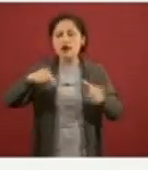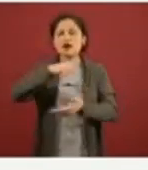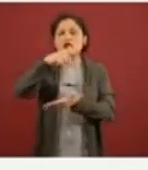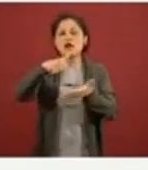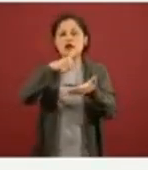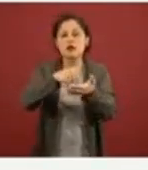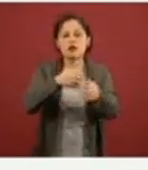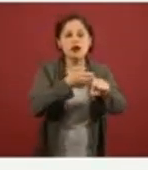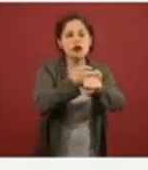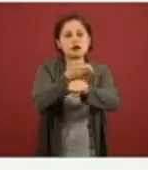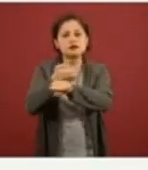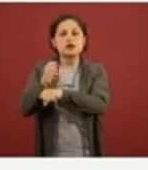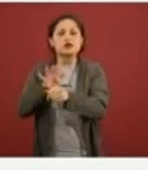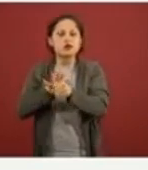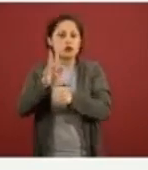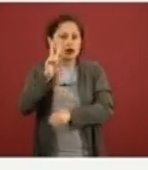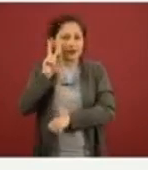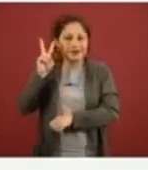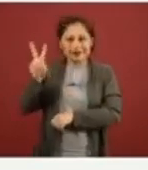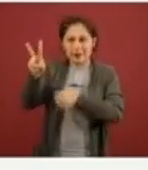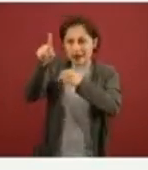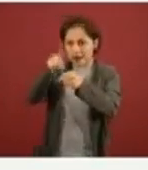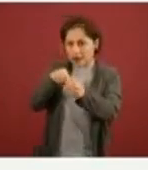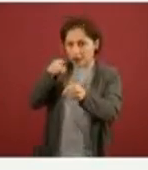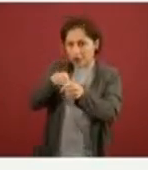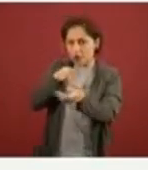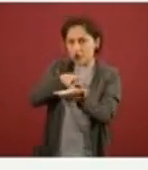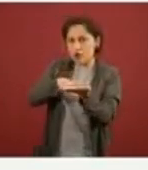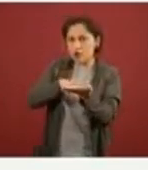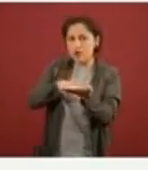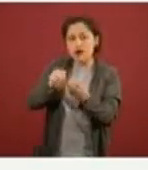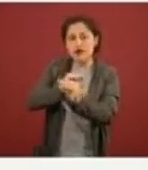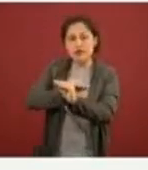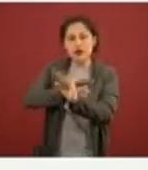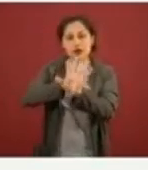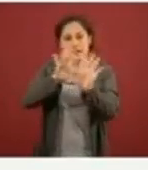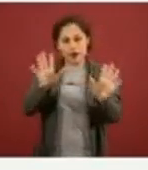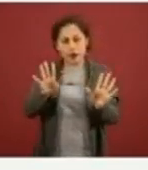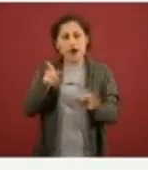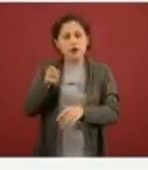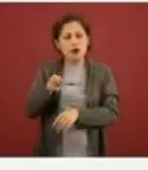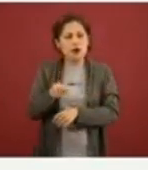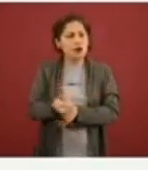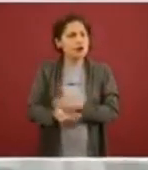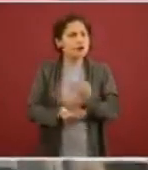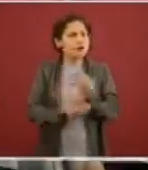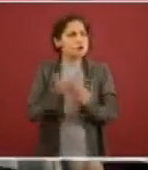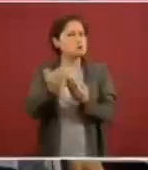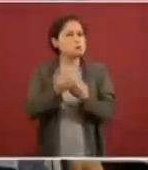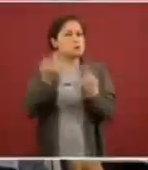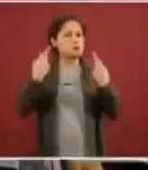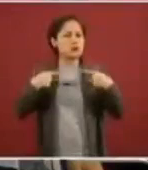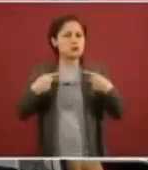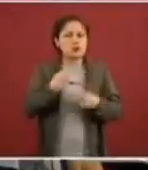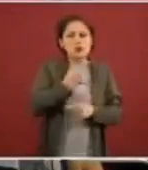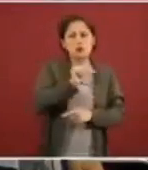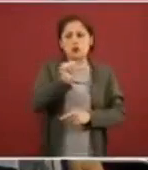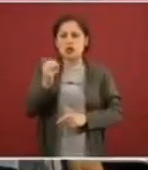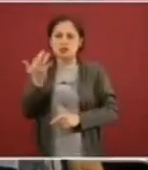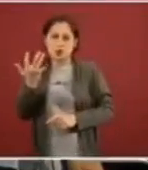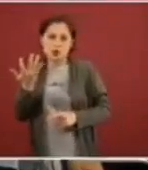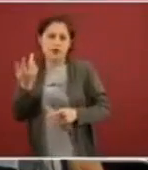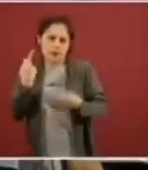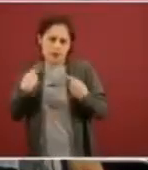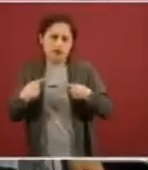contrasta por los colores en el mapa, el color verde claro es donde hay pocos casos registrados, de 1 a 50, y en